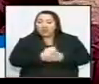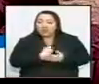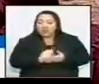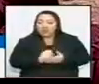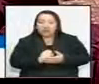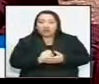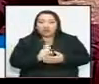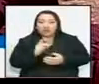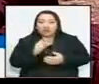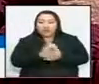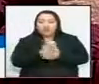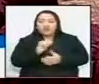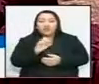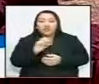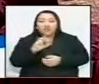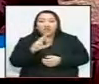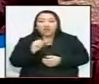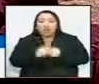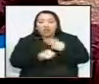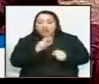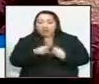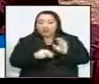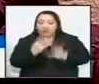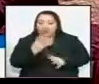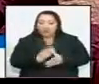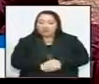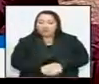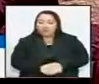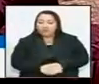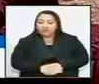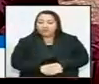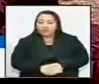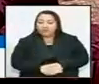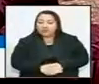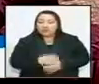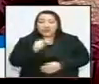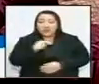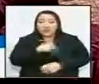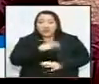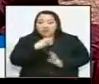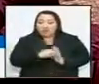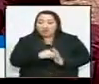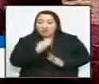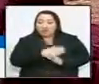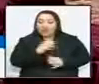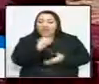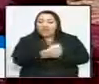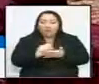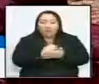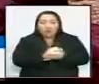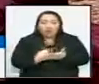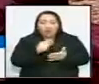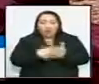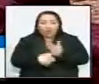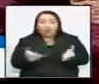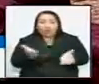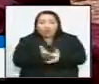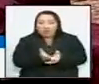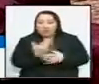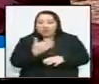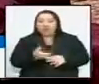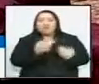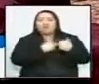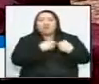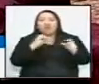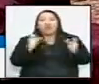contrato de Chinchero, firmado en el año 2014. Ese proyecto, esos borradores, esos documentos estaban en